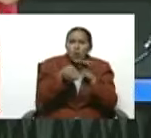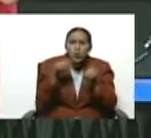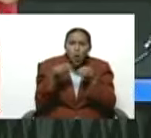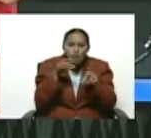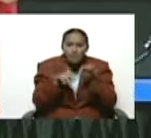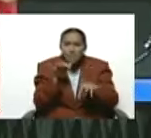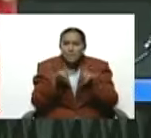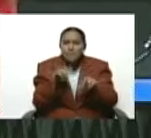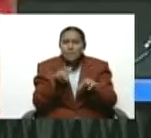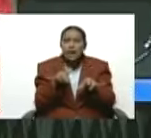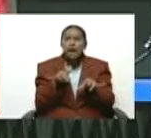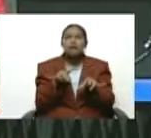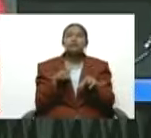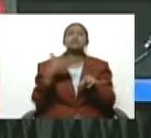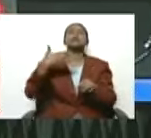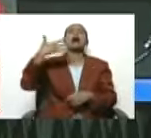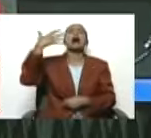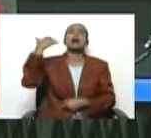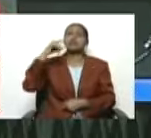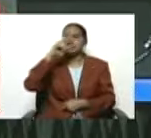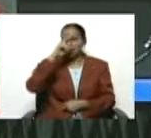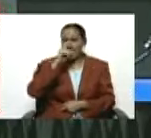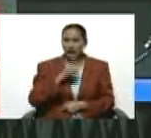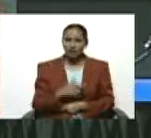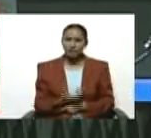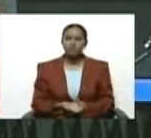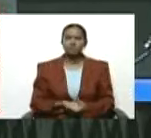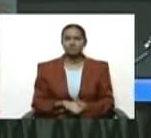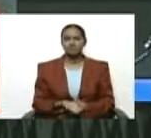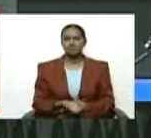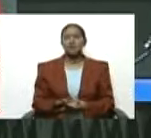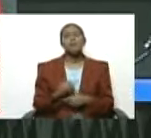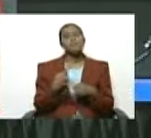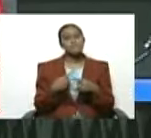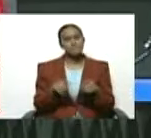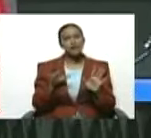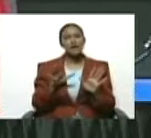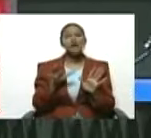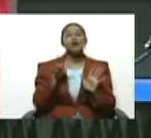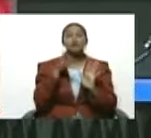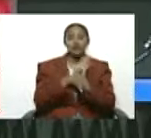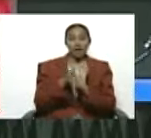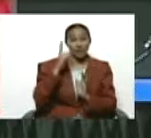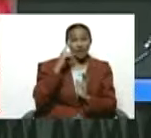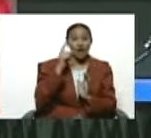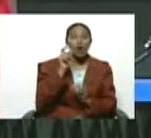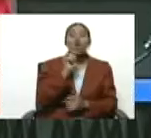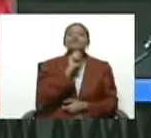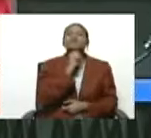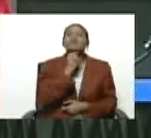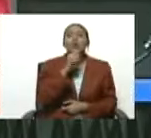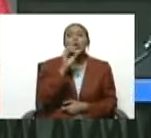CC200? Sin embargo, hemos dado instrucciones que el código QR sea